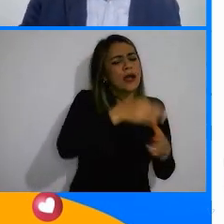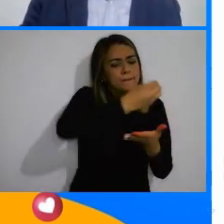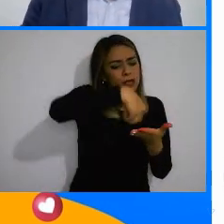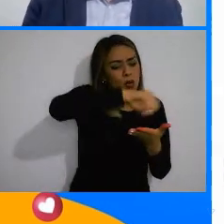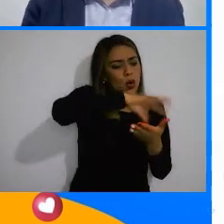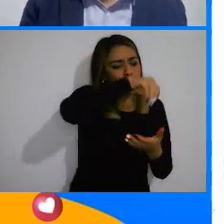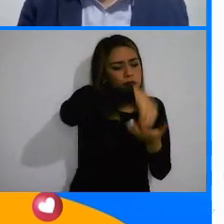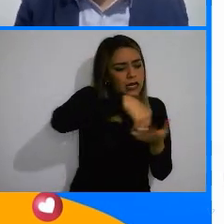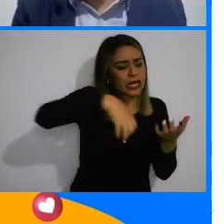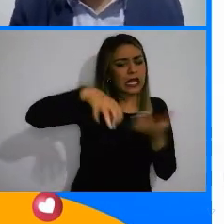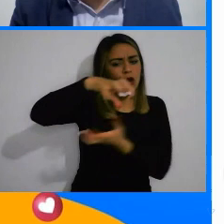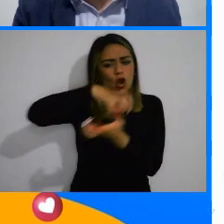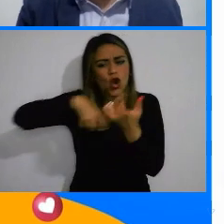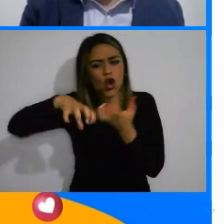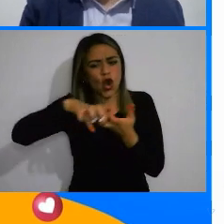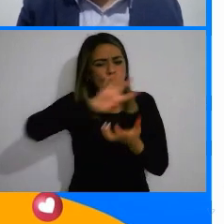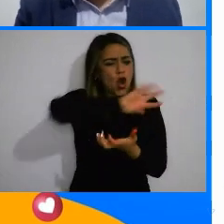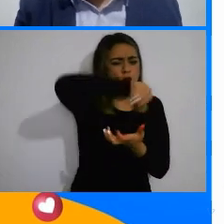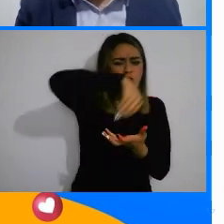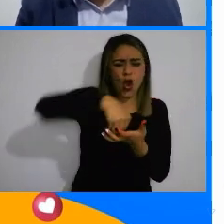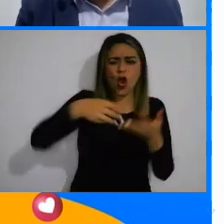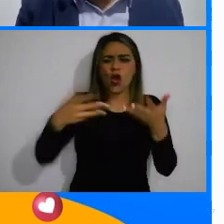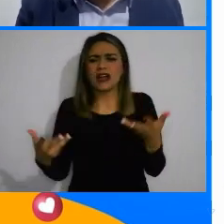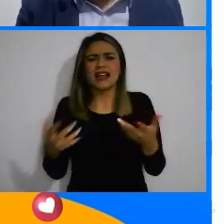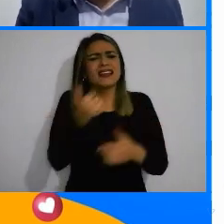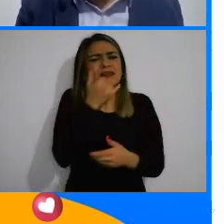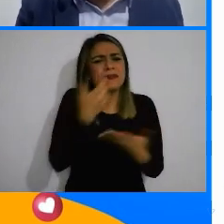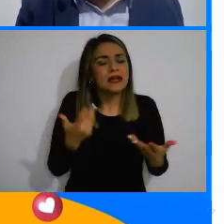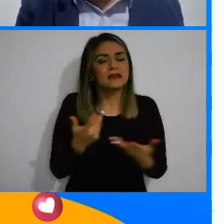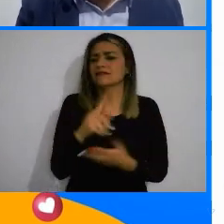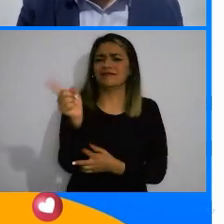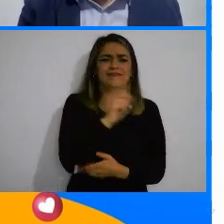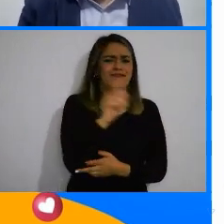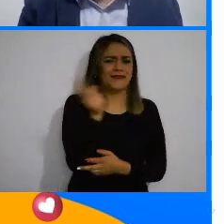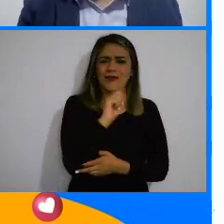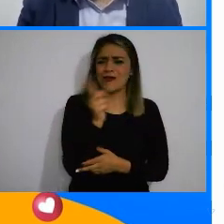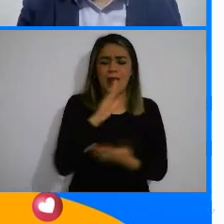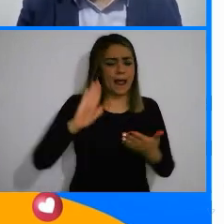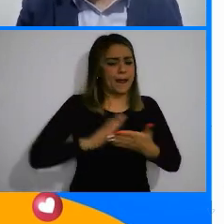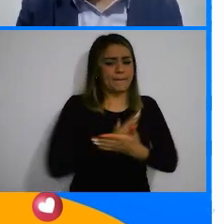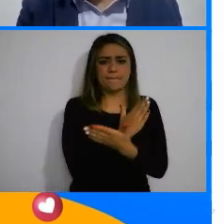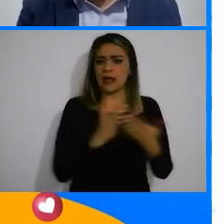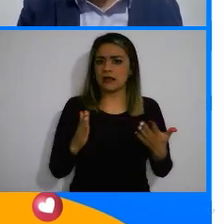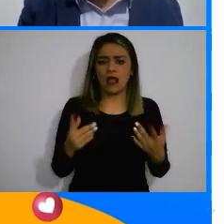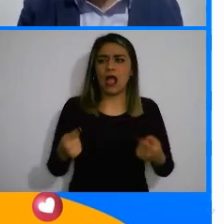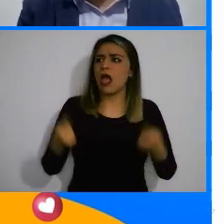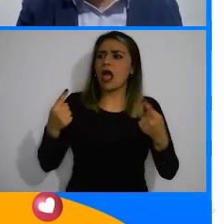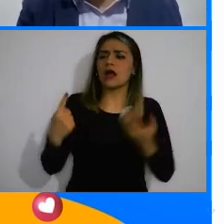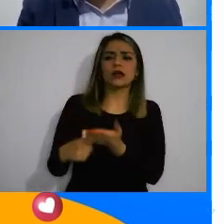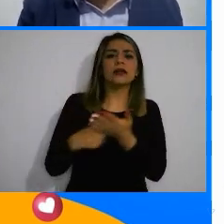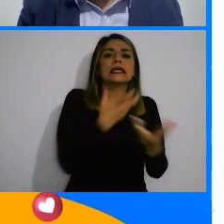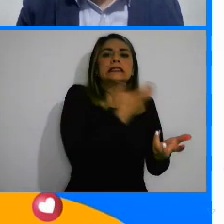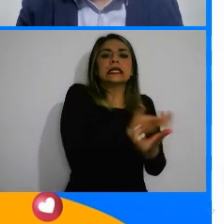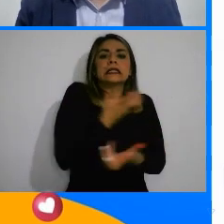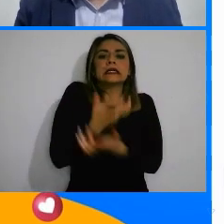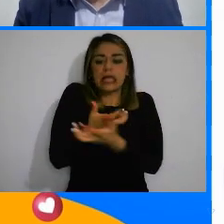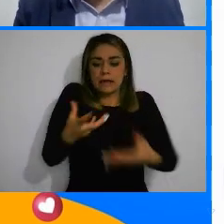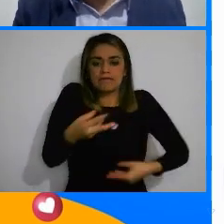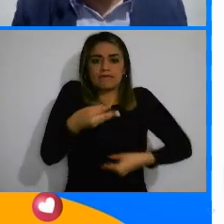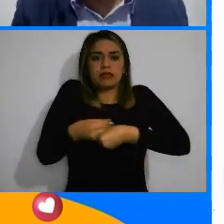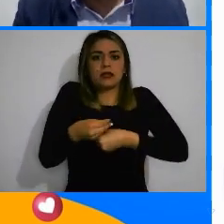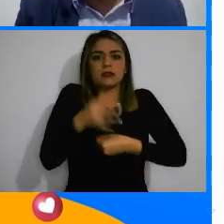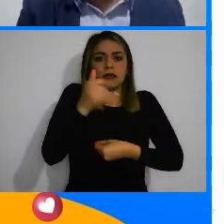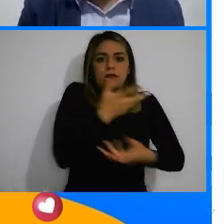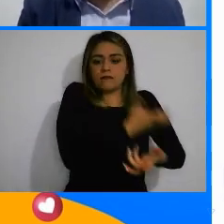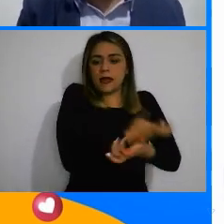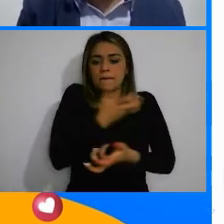biología está la ecología o qué pasa, lo otro no. No hay lugar a discusión, son ciencias complementarias, son las